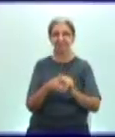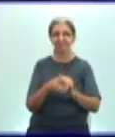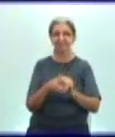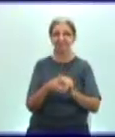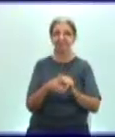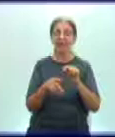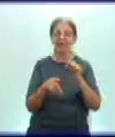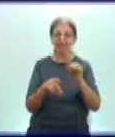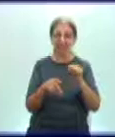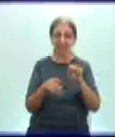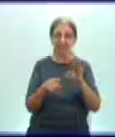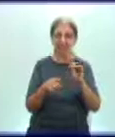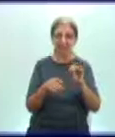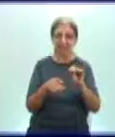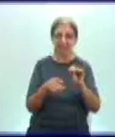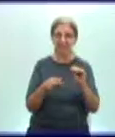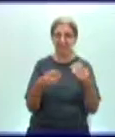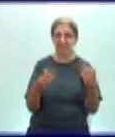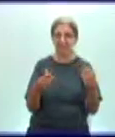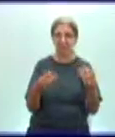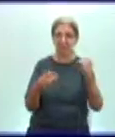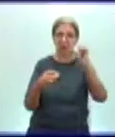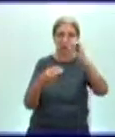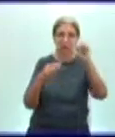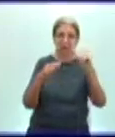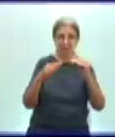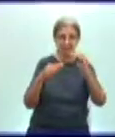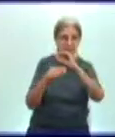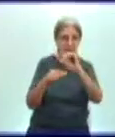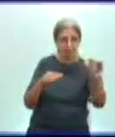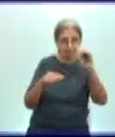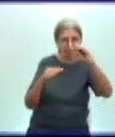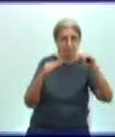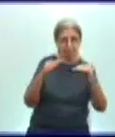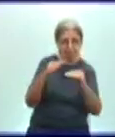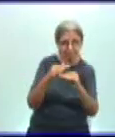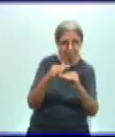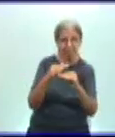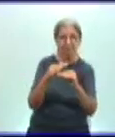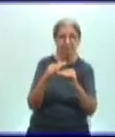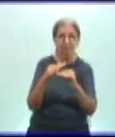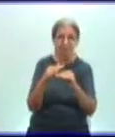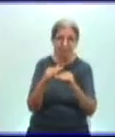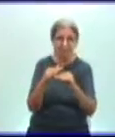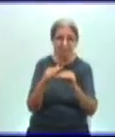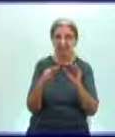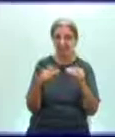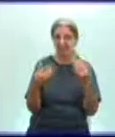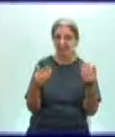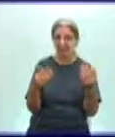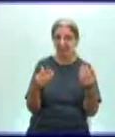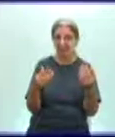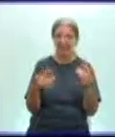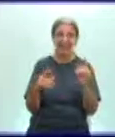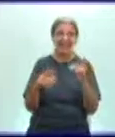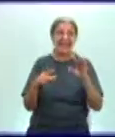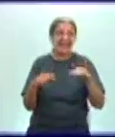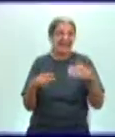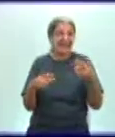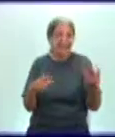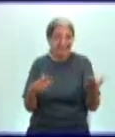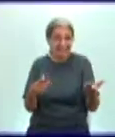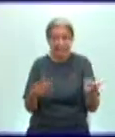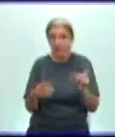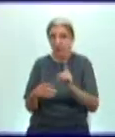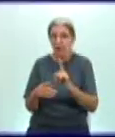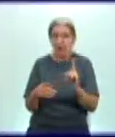indirecto. Tiene además la oración subordinada, que es complemento directo de la oración principal, diles